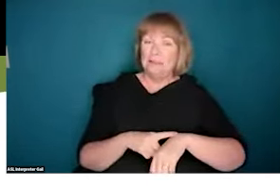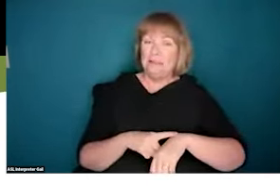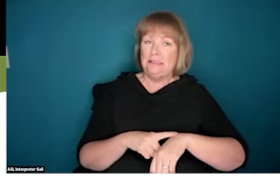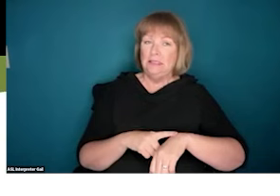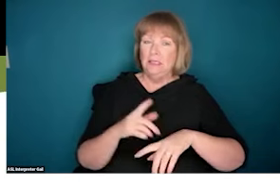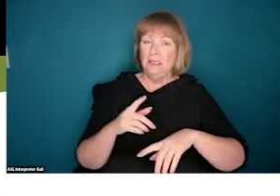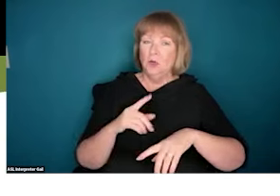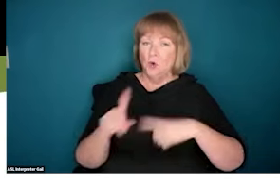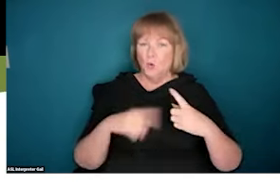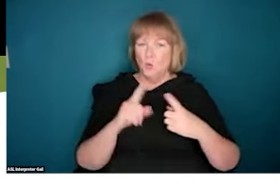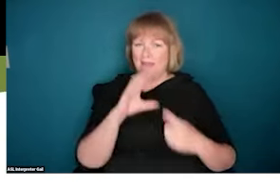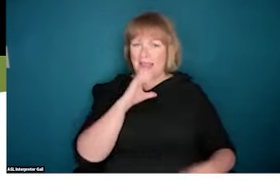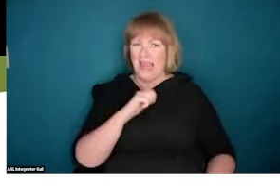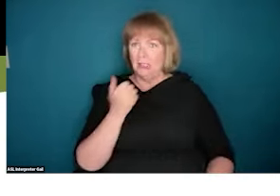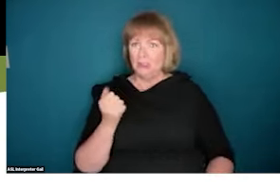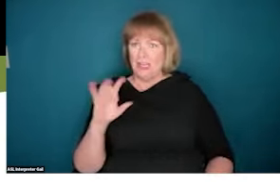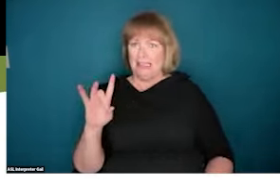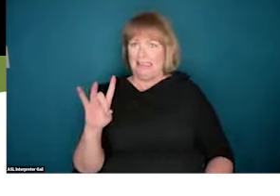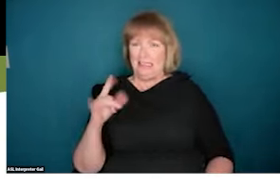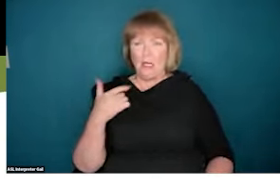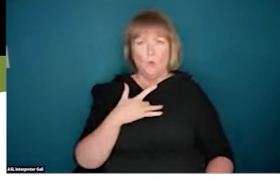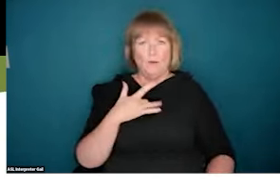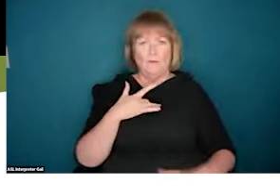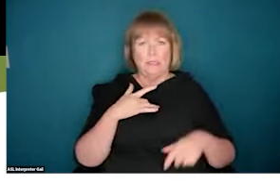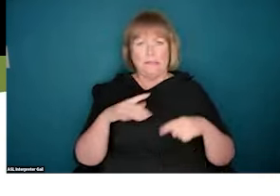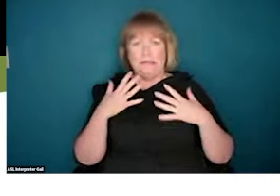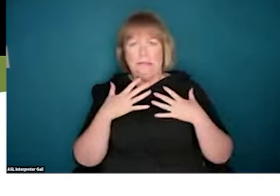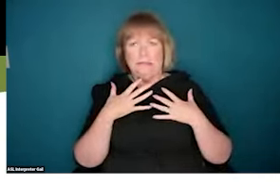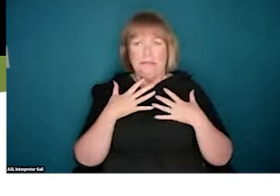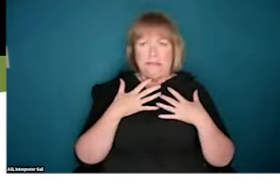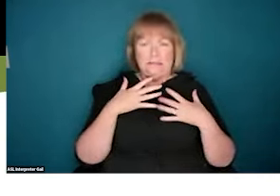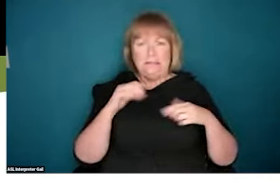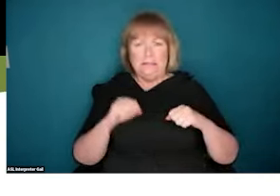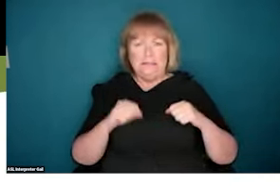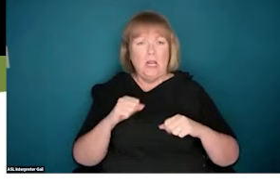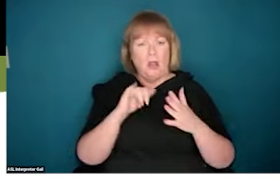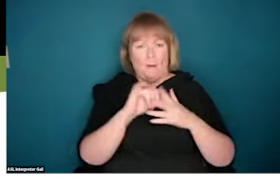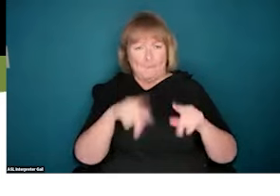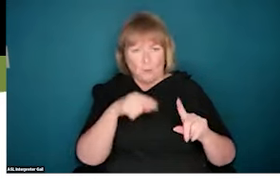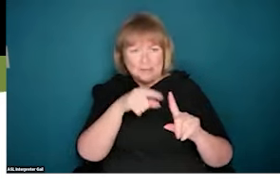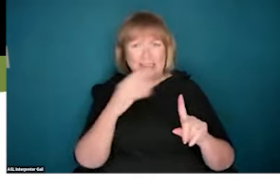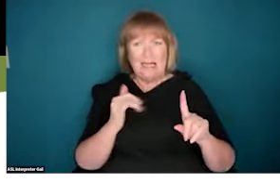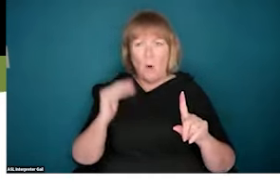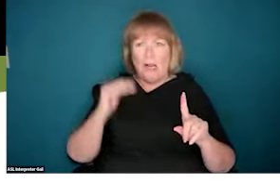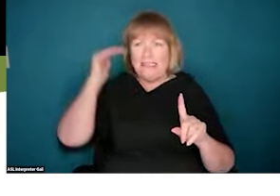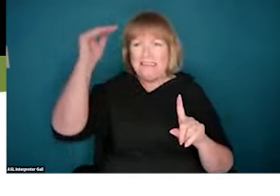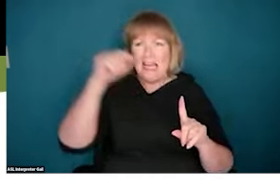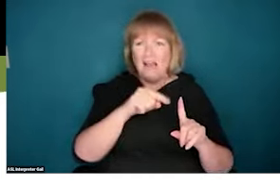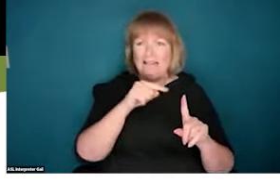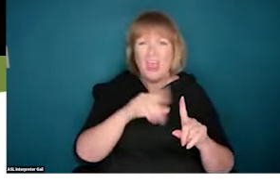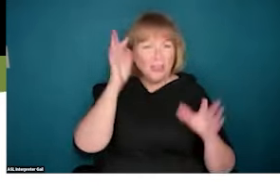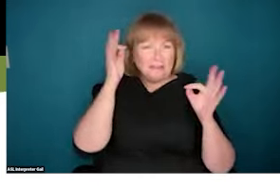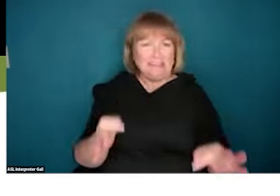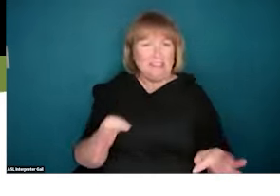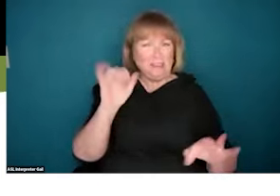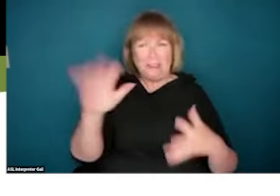Muchas veces hay mucho miedo cuando uno se enfrenta a la edad de 18. Una vez que unos decimos es, una vez él cumpla